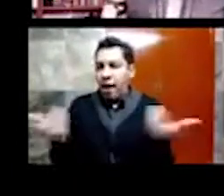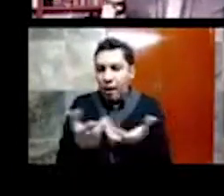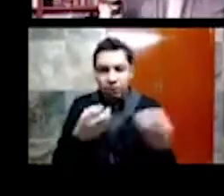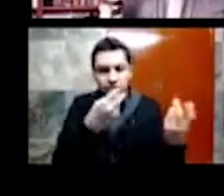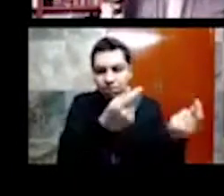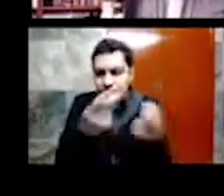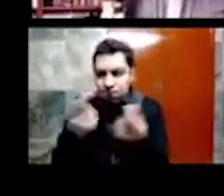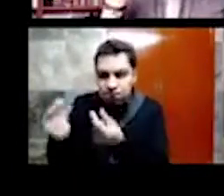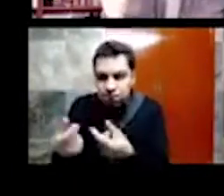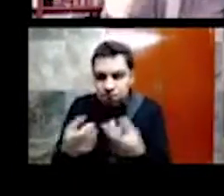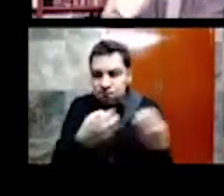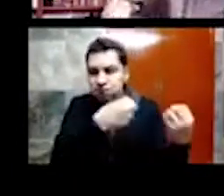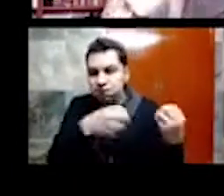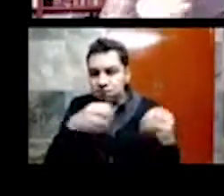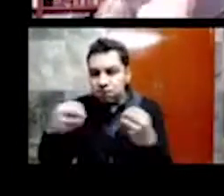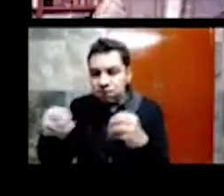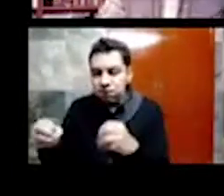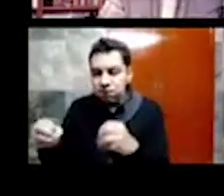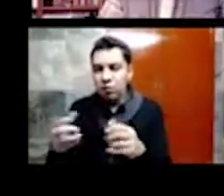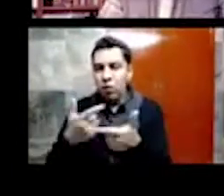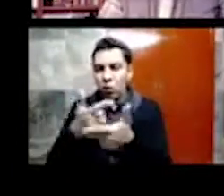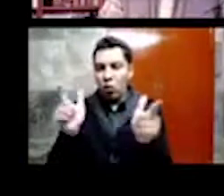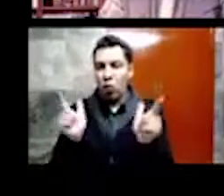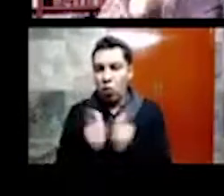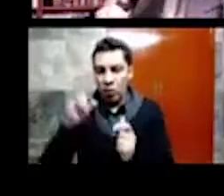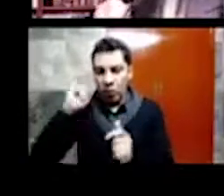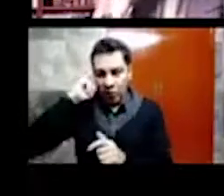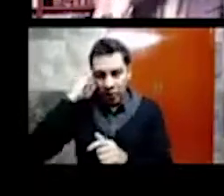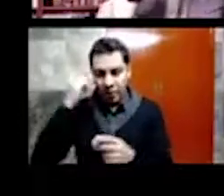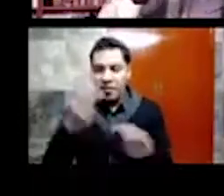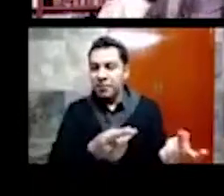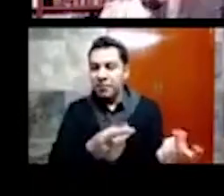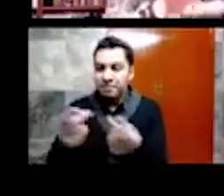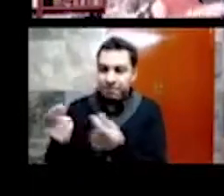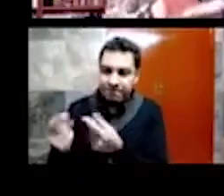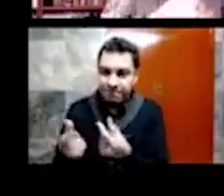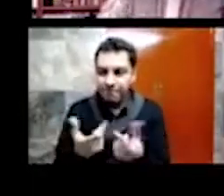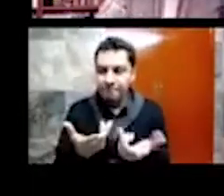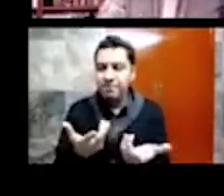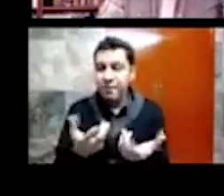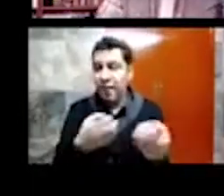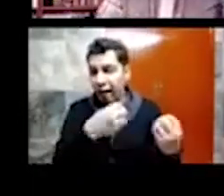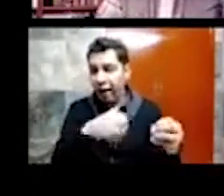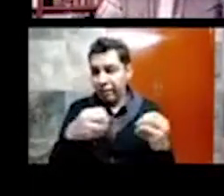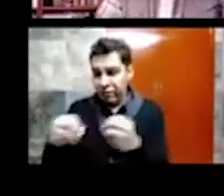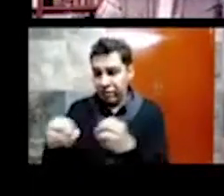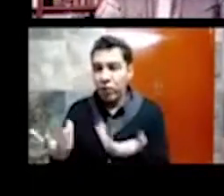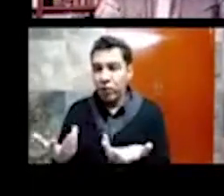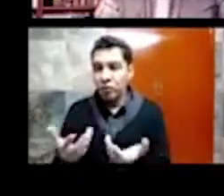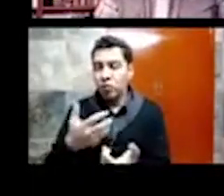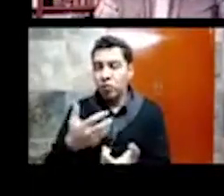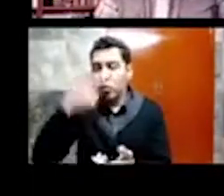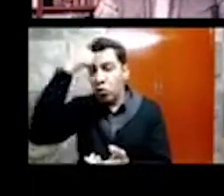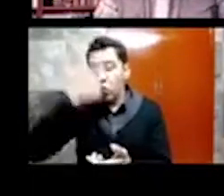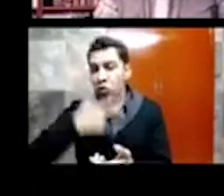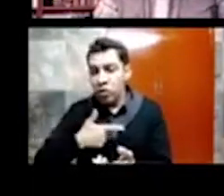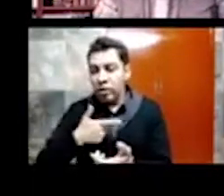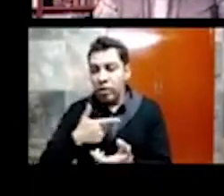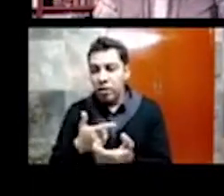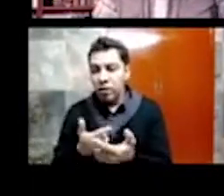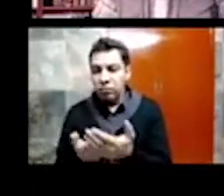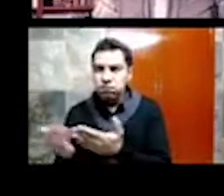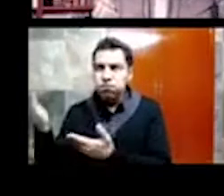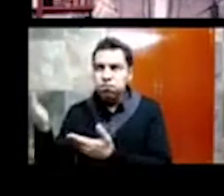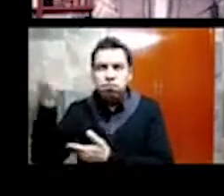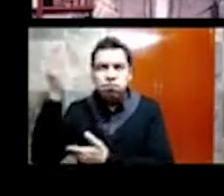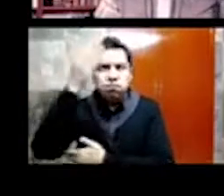nos exige un escenario escénico, un contexto escénico como el que debieron implantar los mexica